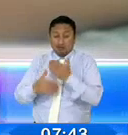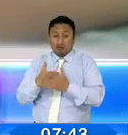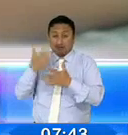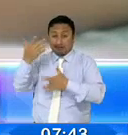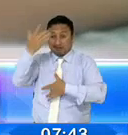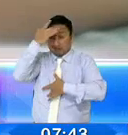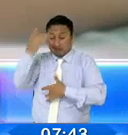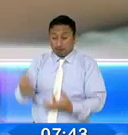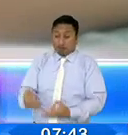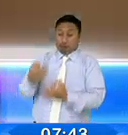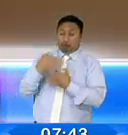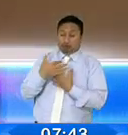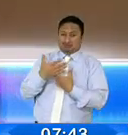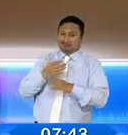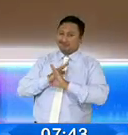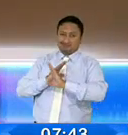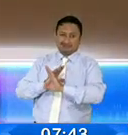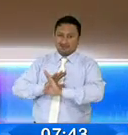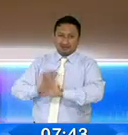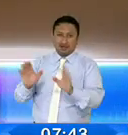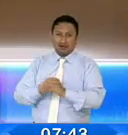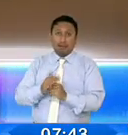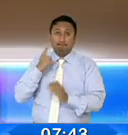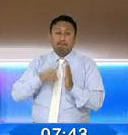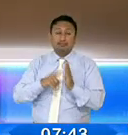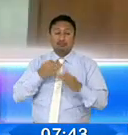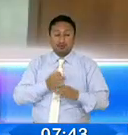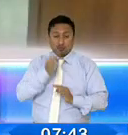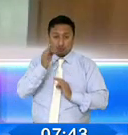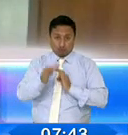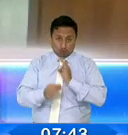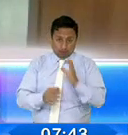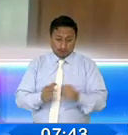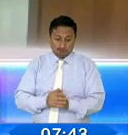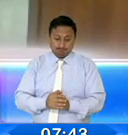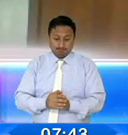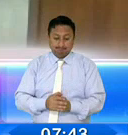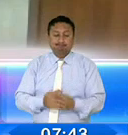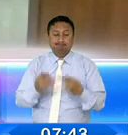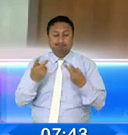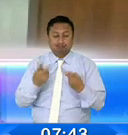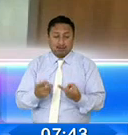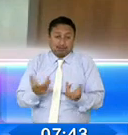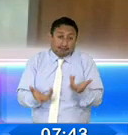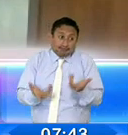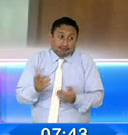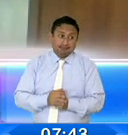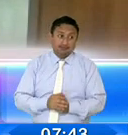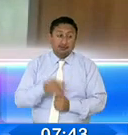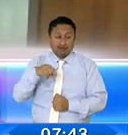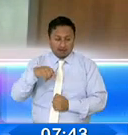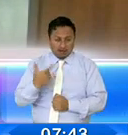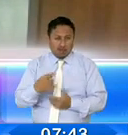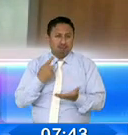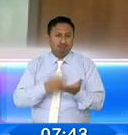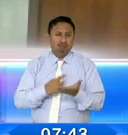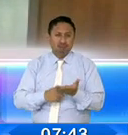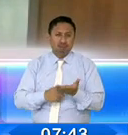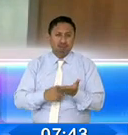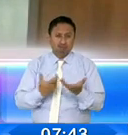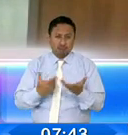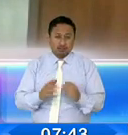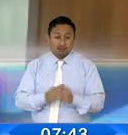incluso para enfermedades como el COVID-19. Pero además hay muchos estudios ya que dicen que el vacunar